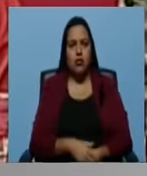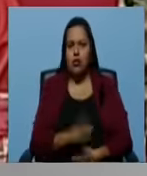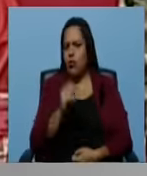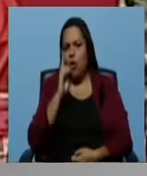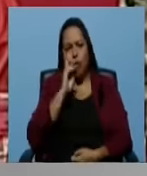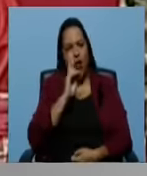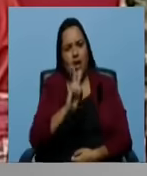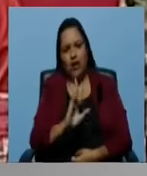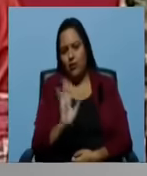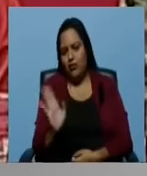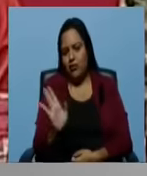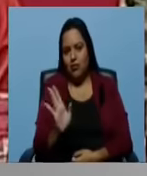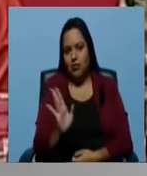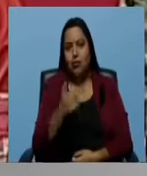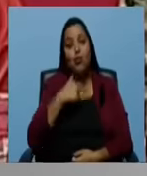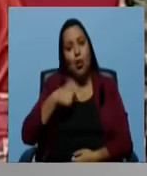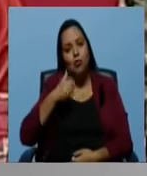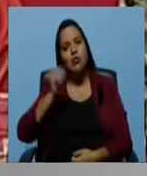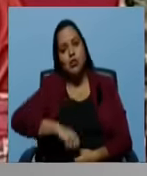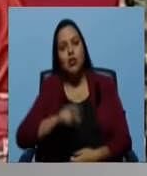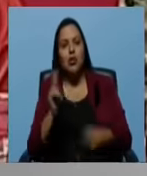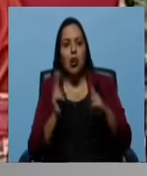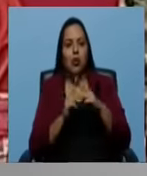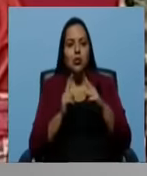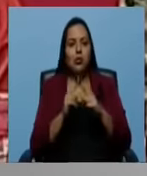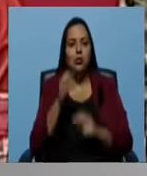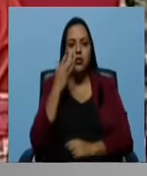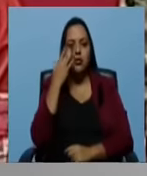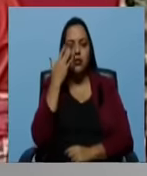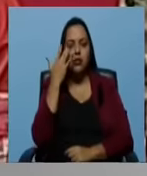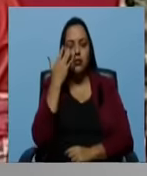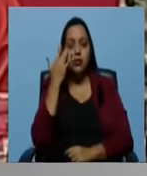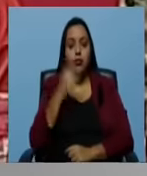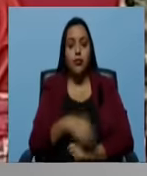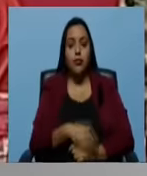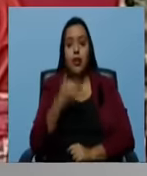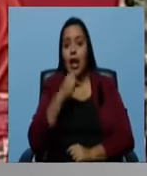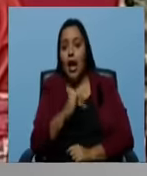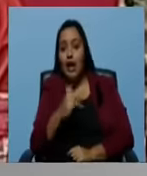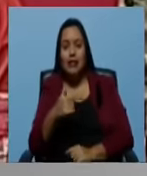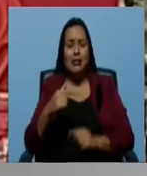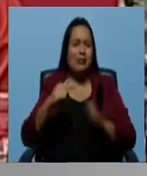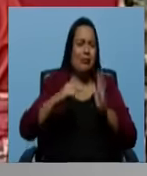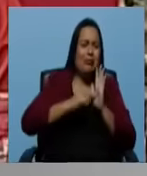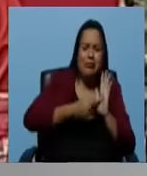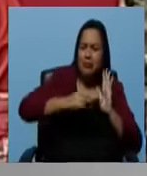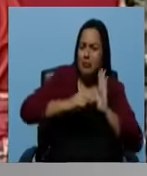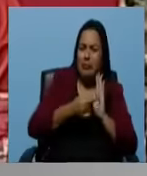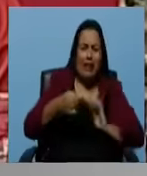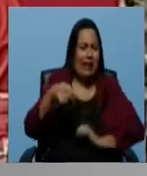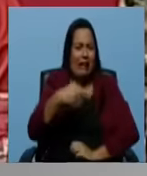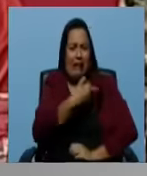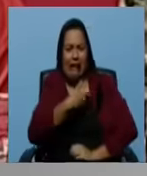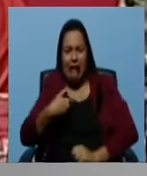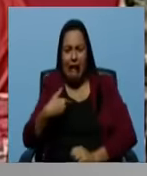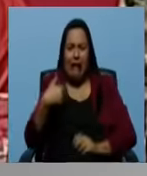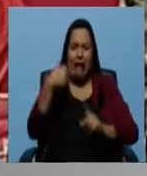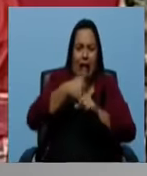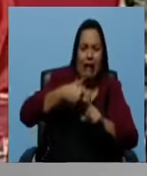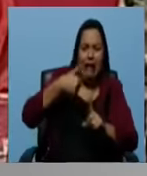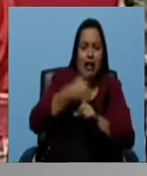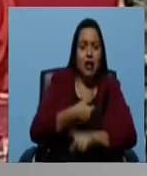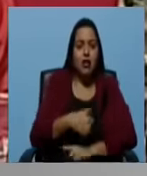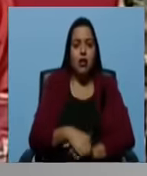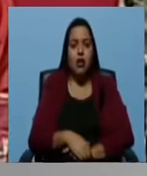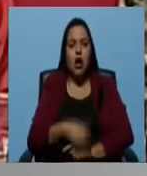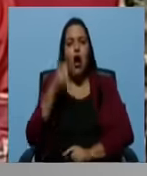ellos, nosotros sí la vimos. Sí la vimos, han intentado presionarnos. Aquí a aquel señor que llamaban